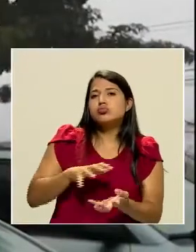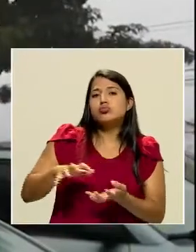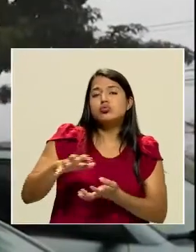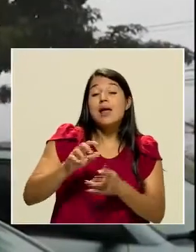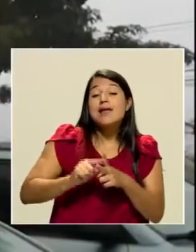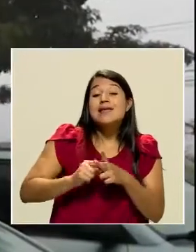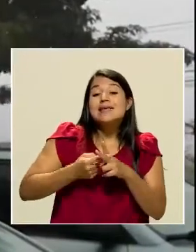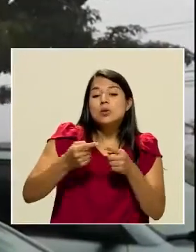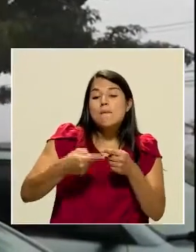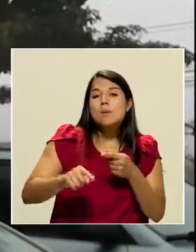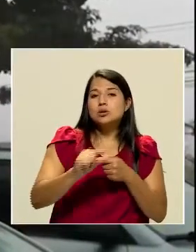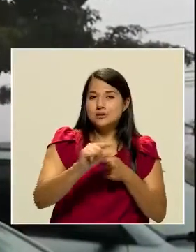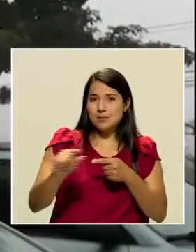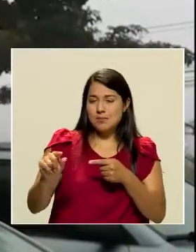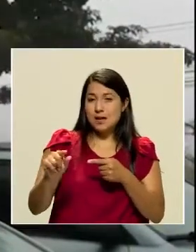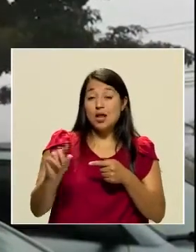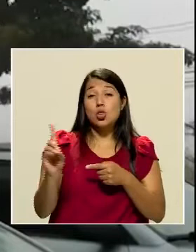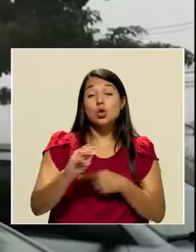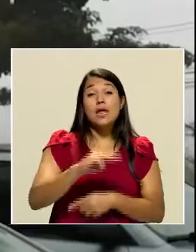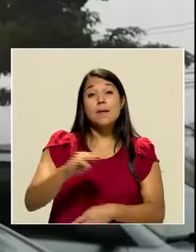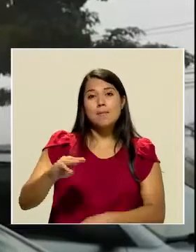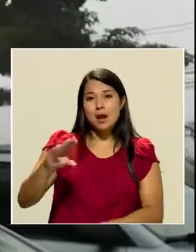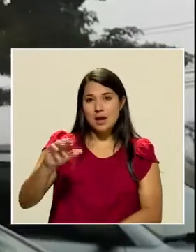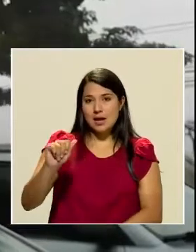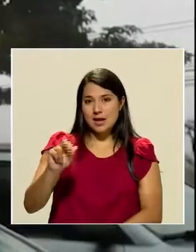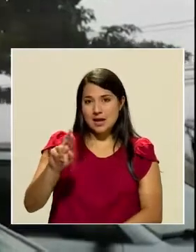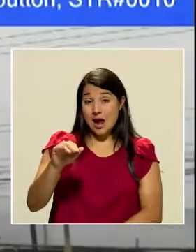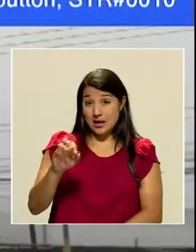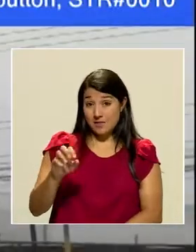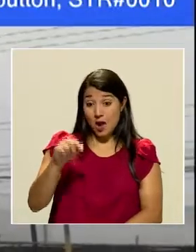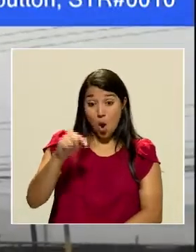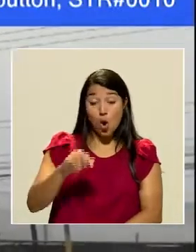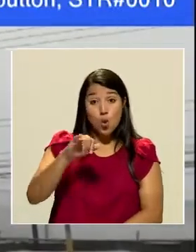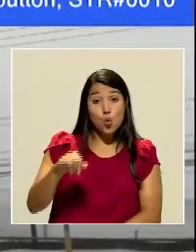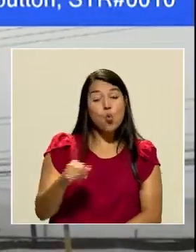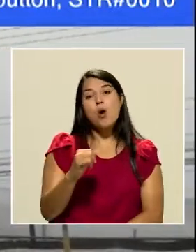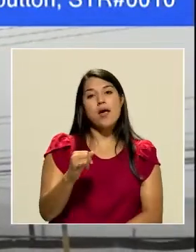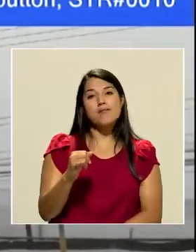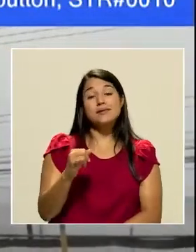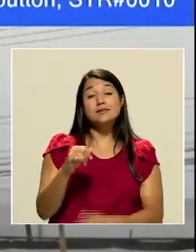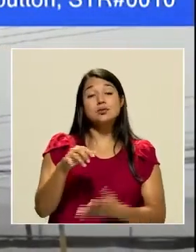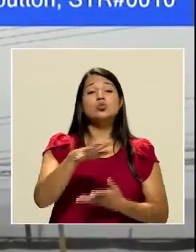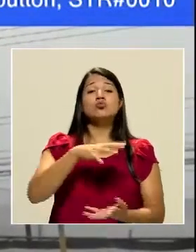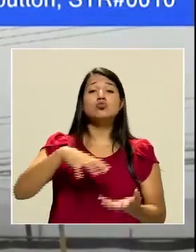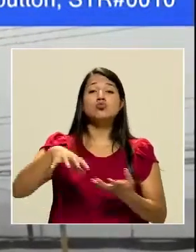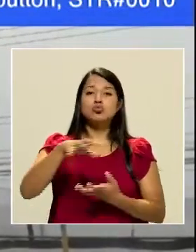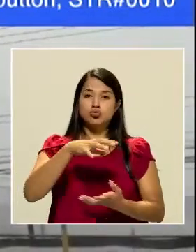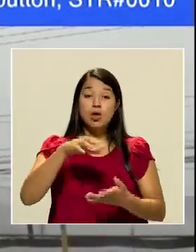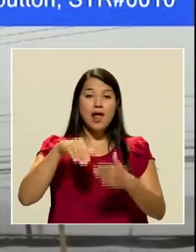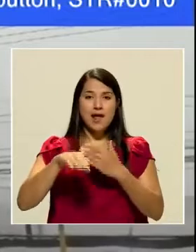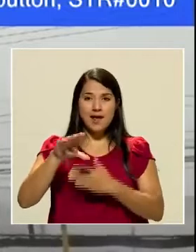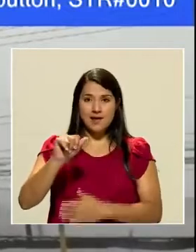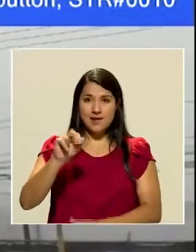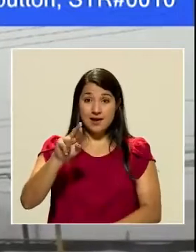principios de la próxima semana en el Mar Caribe. Para hoy jueves se reporta una ola tropical sobre el Caribe